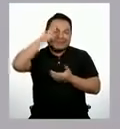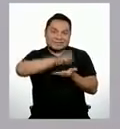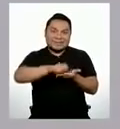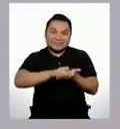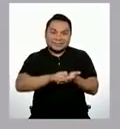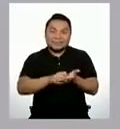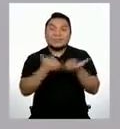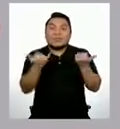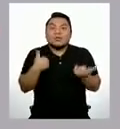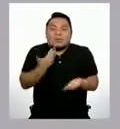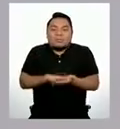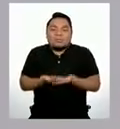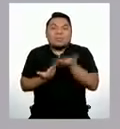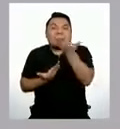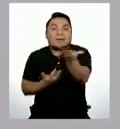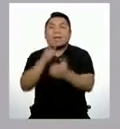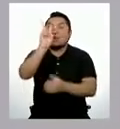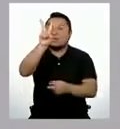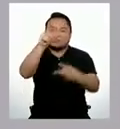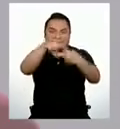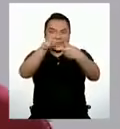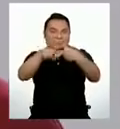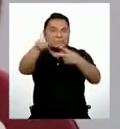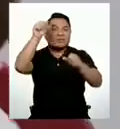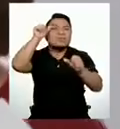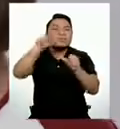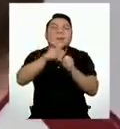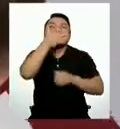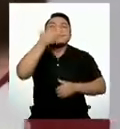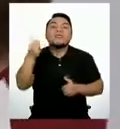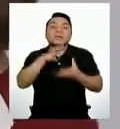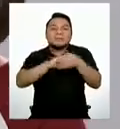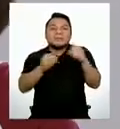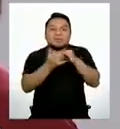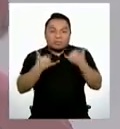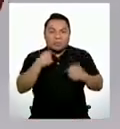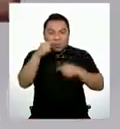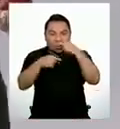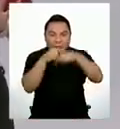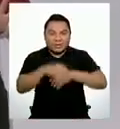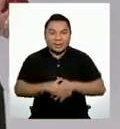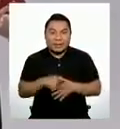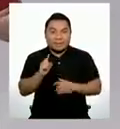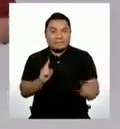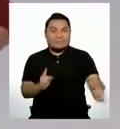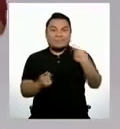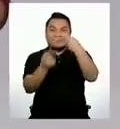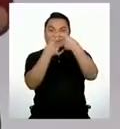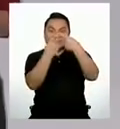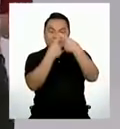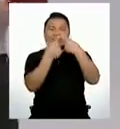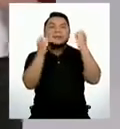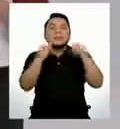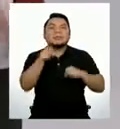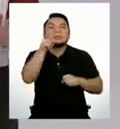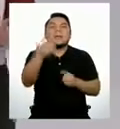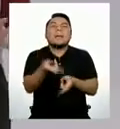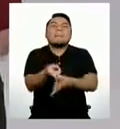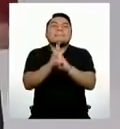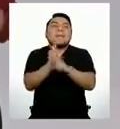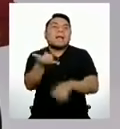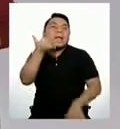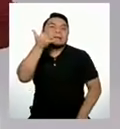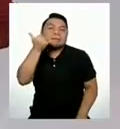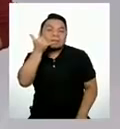eso, te proponemos dos opciones para que recuerdes mejor la historia que te van a contar. La primera, que te presten un